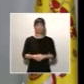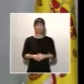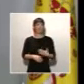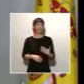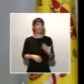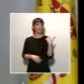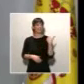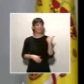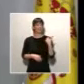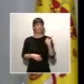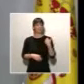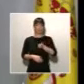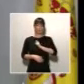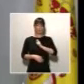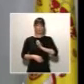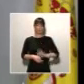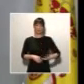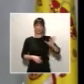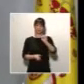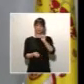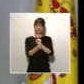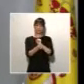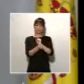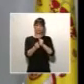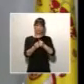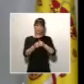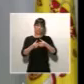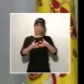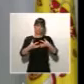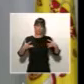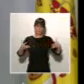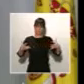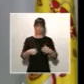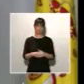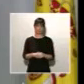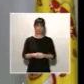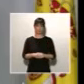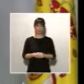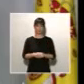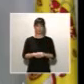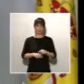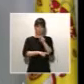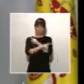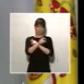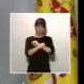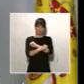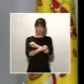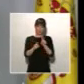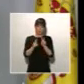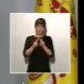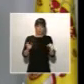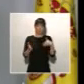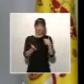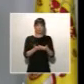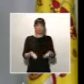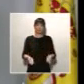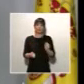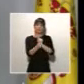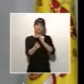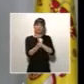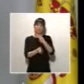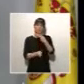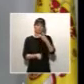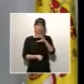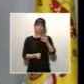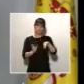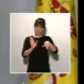por parte de la Policía Nacional. Llevamos, desde que se inició esta crisis, llevamos más de 250 detenidos y ayer se hicieron